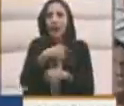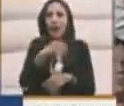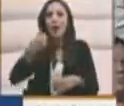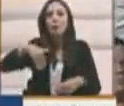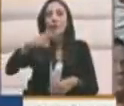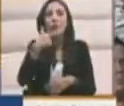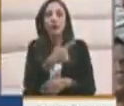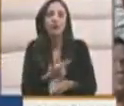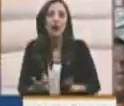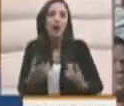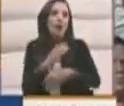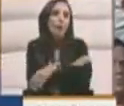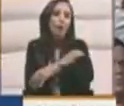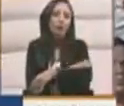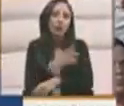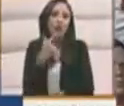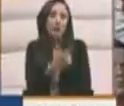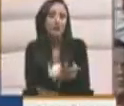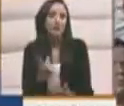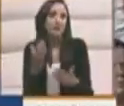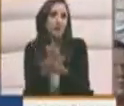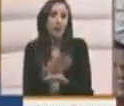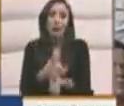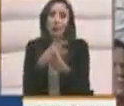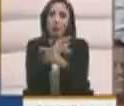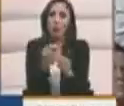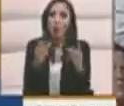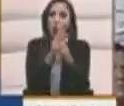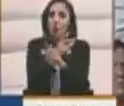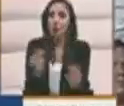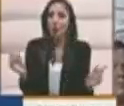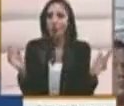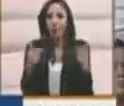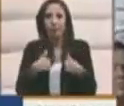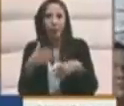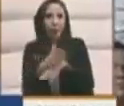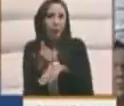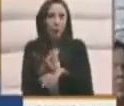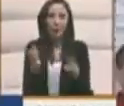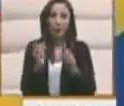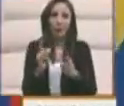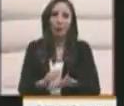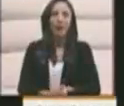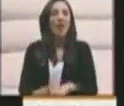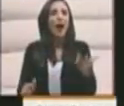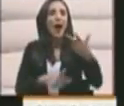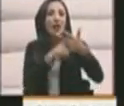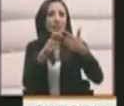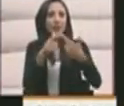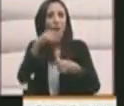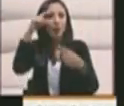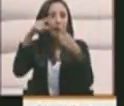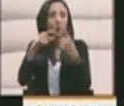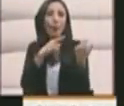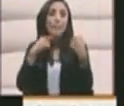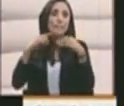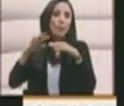lo que ellos siempre dicen, el tercer objetivo es matarme a mí.